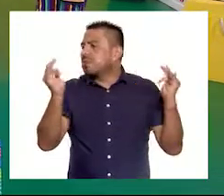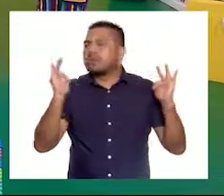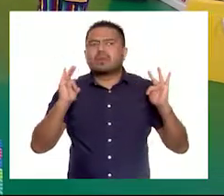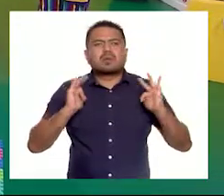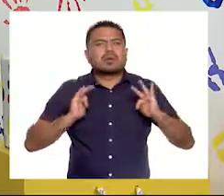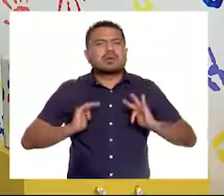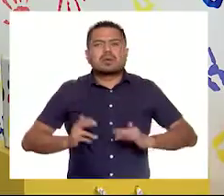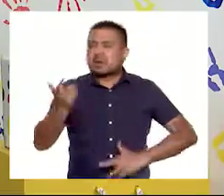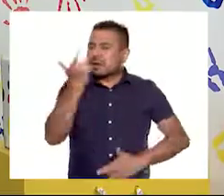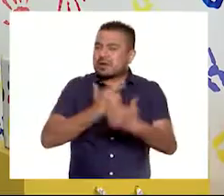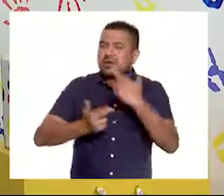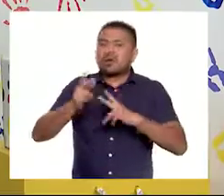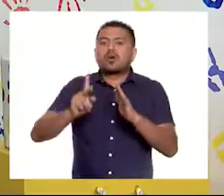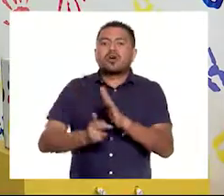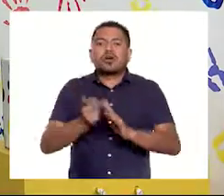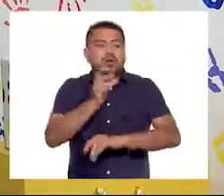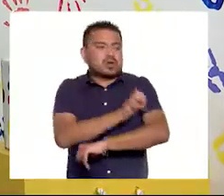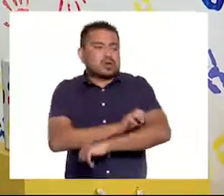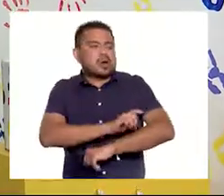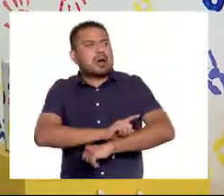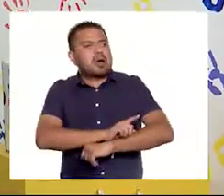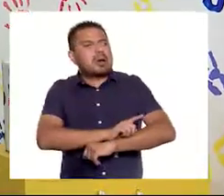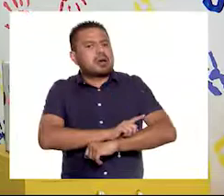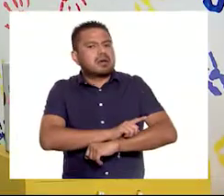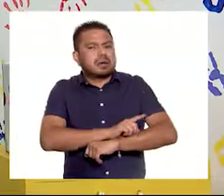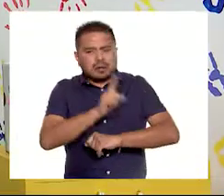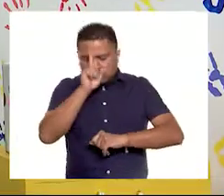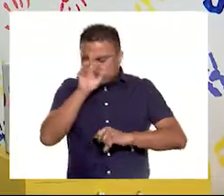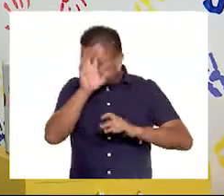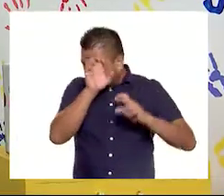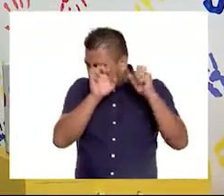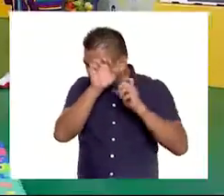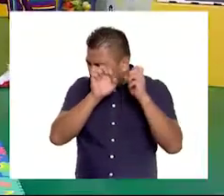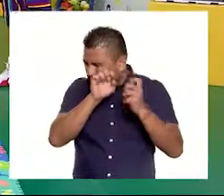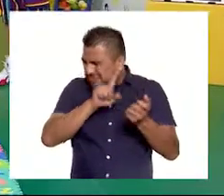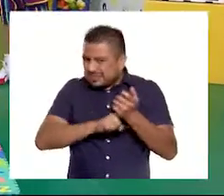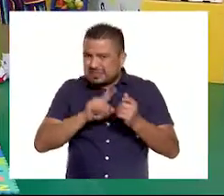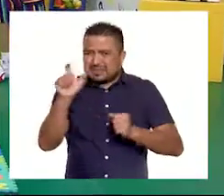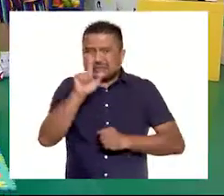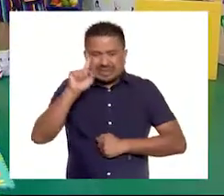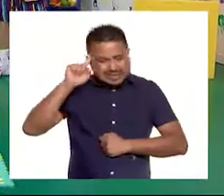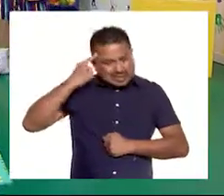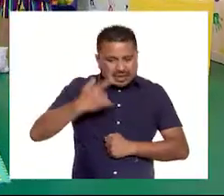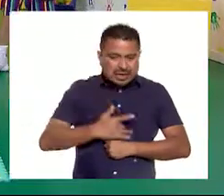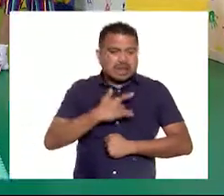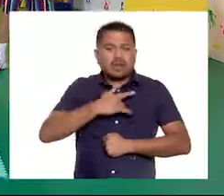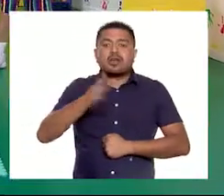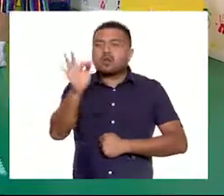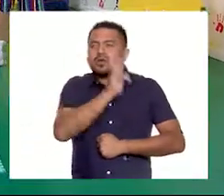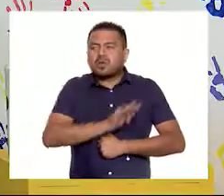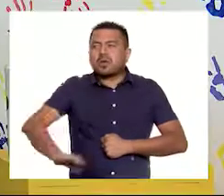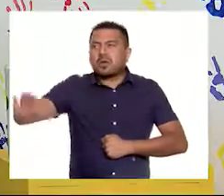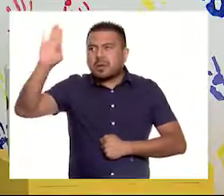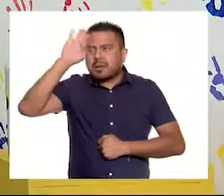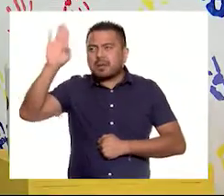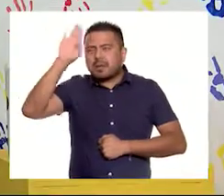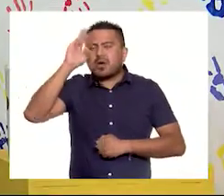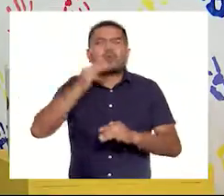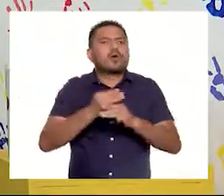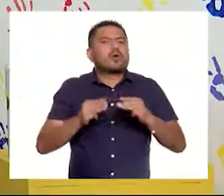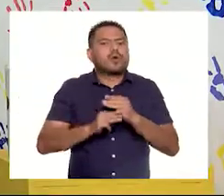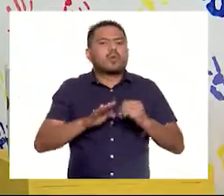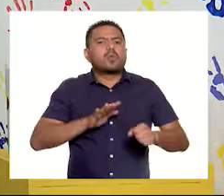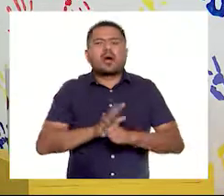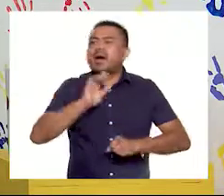ya volvió la cordura, dejó la maraña mental que de repente se nos hace cuando nos enojamos y pudo pensar en los motivos que tenía